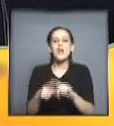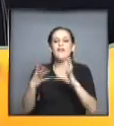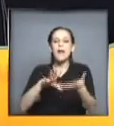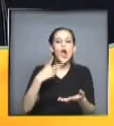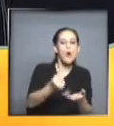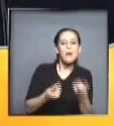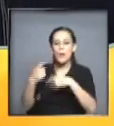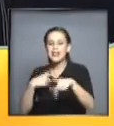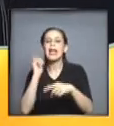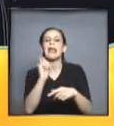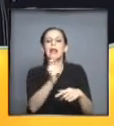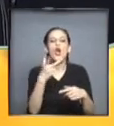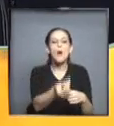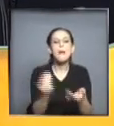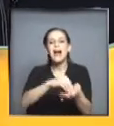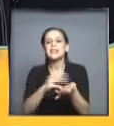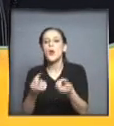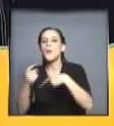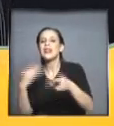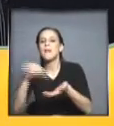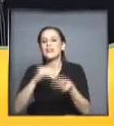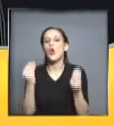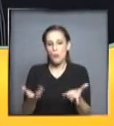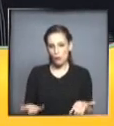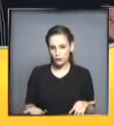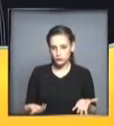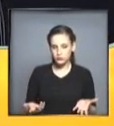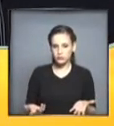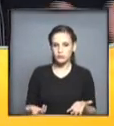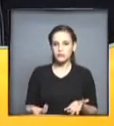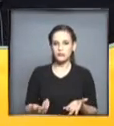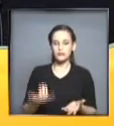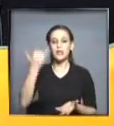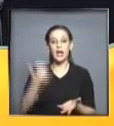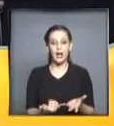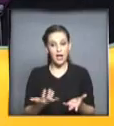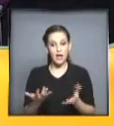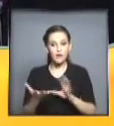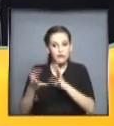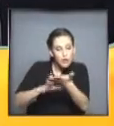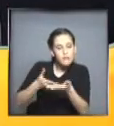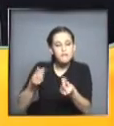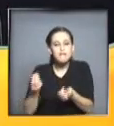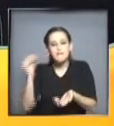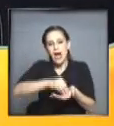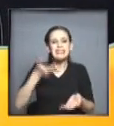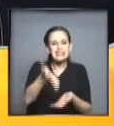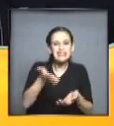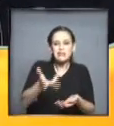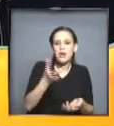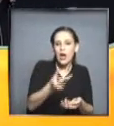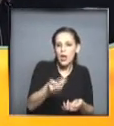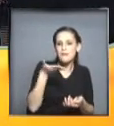vamos a poner un poco técnicos, pero como aumentó el poder adquisitivo, ha habido un incremento de la demanda y entonces eso hace